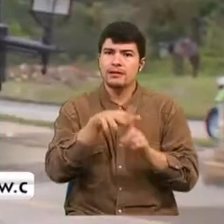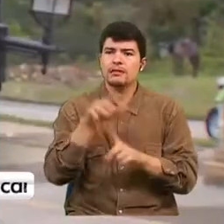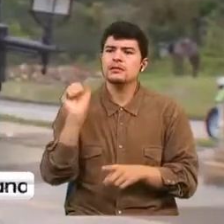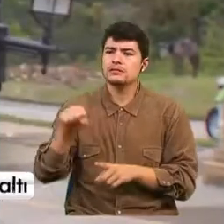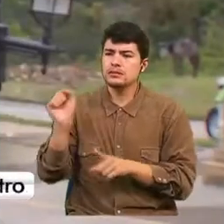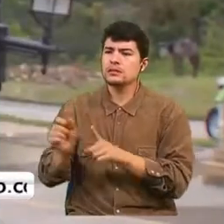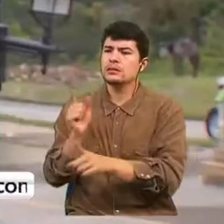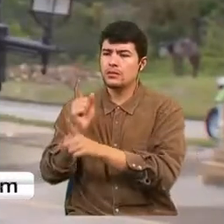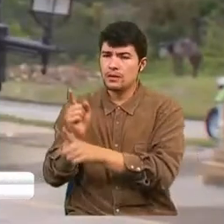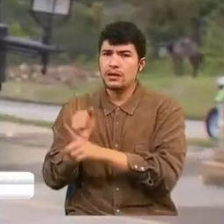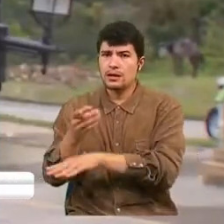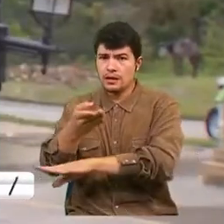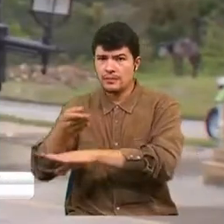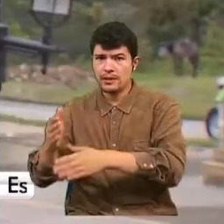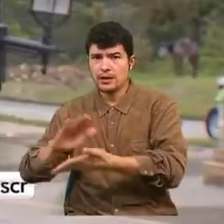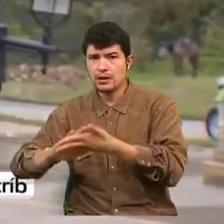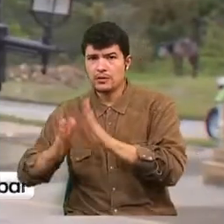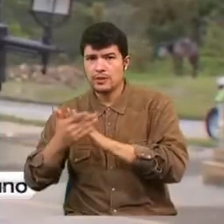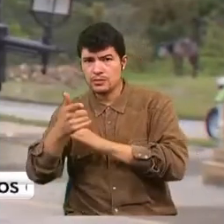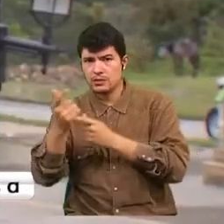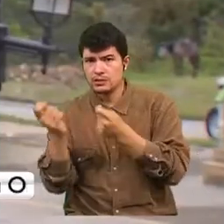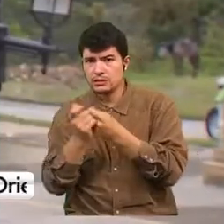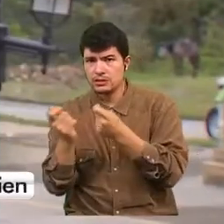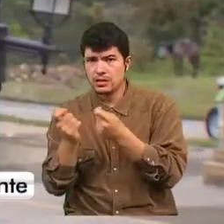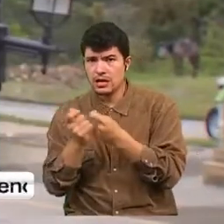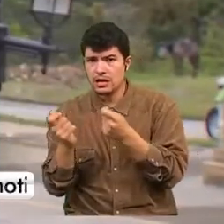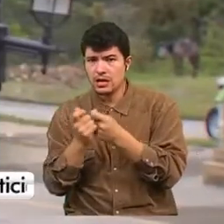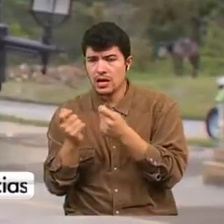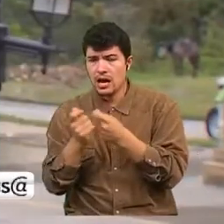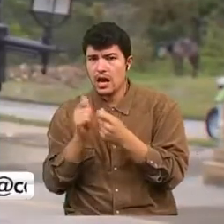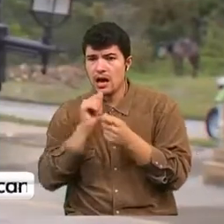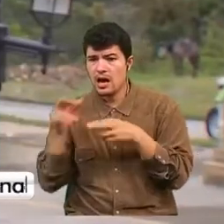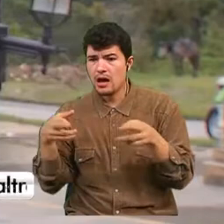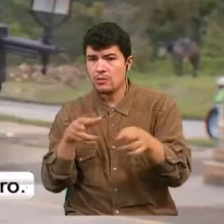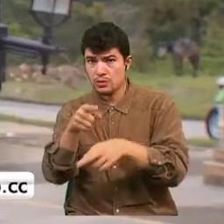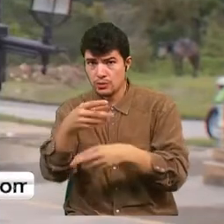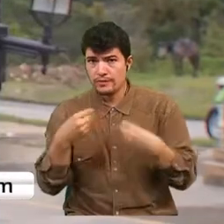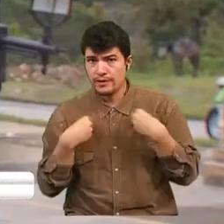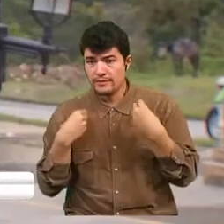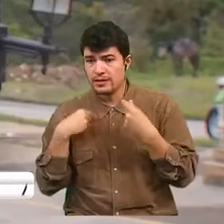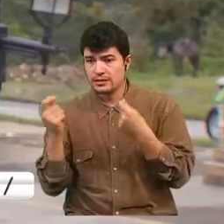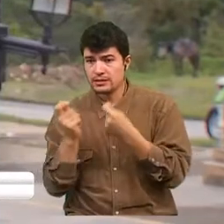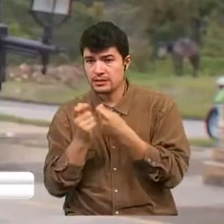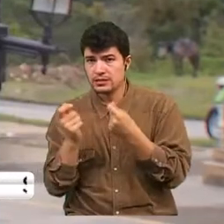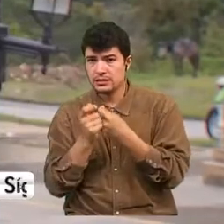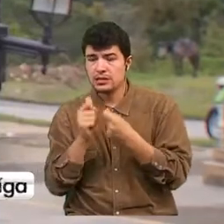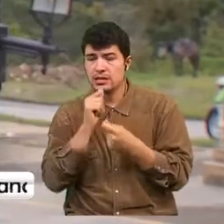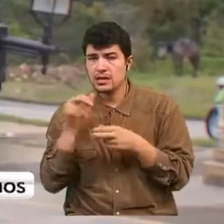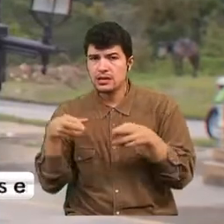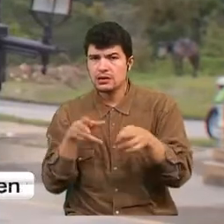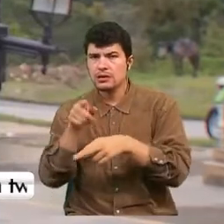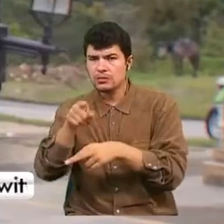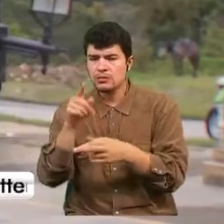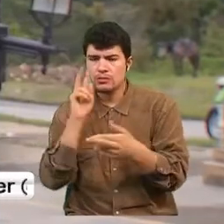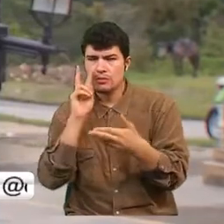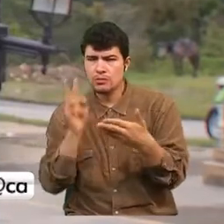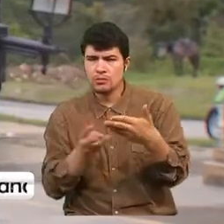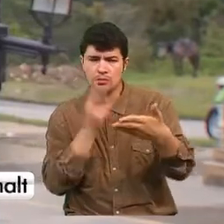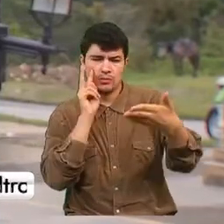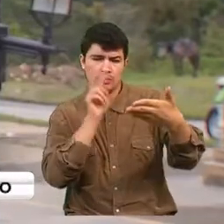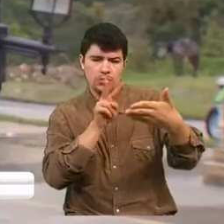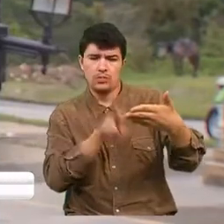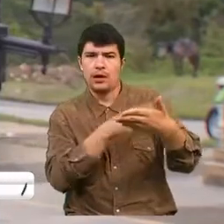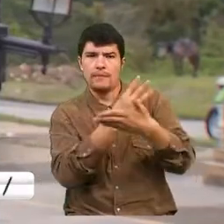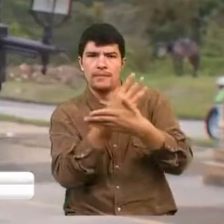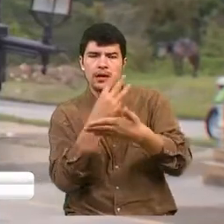se le pide a la comunidad que vive a las riberas de los ríos y que tiene cultivos que permanentemente monitoree la página del IDEAN, que está